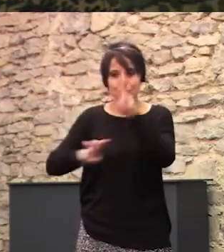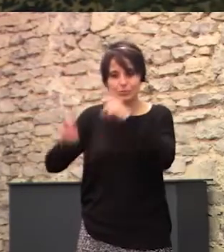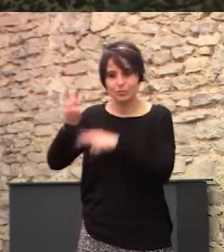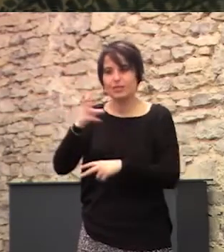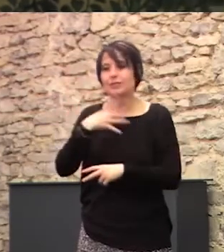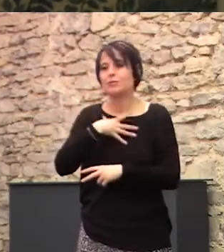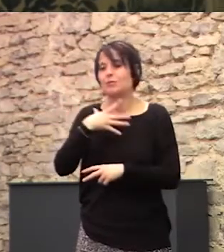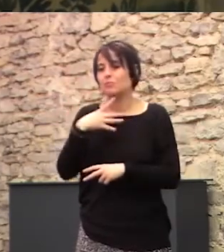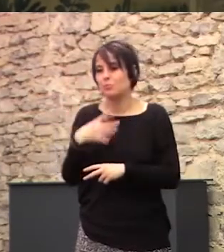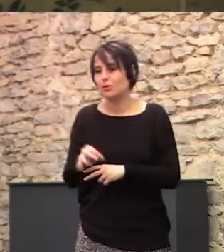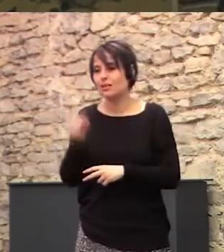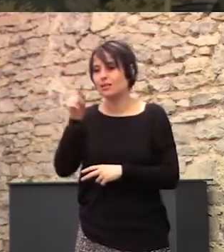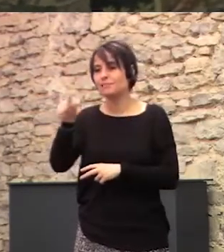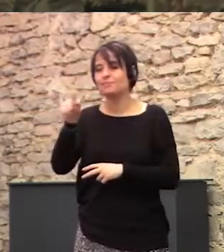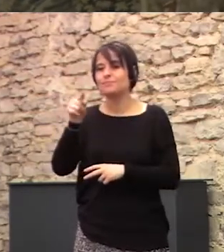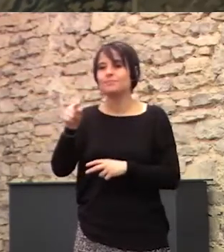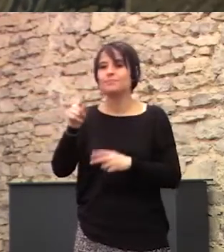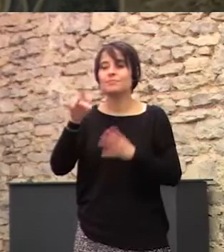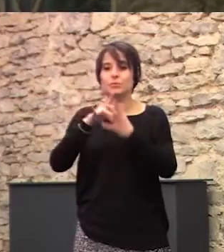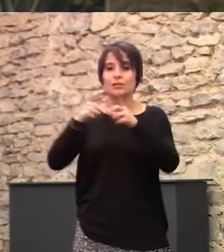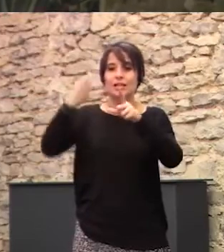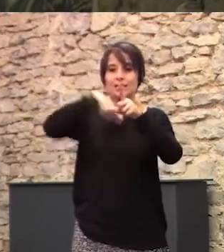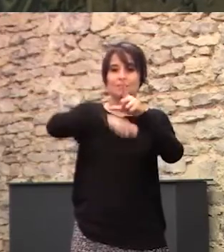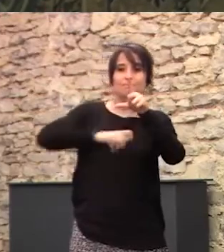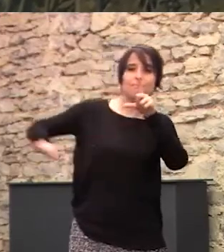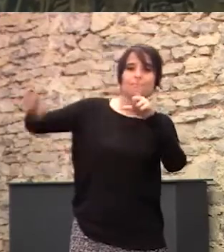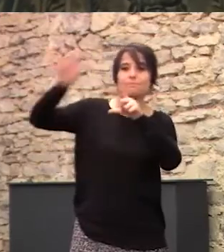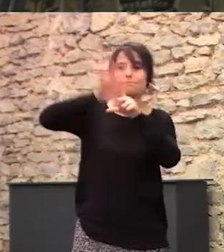han organizado en el Estado español